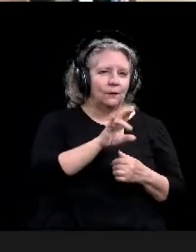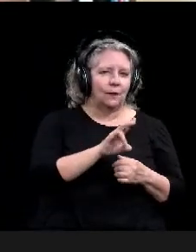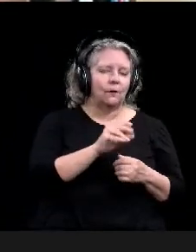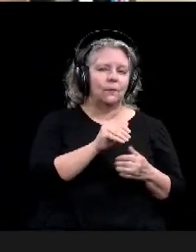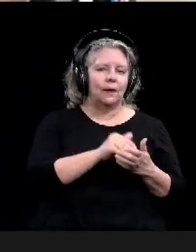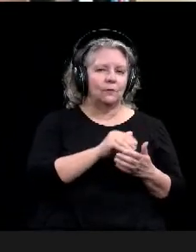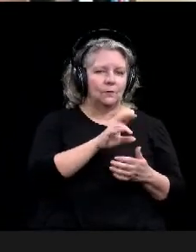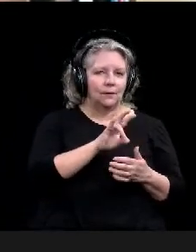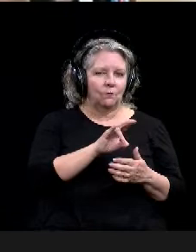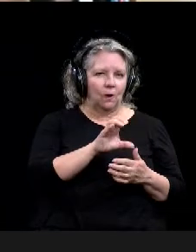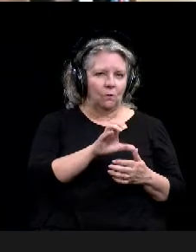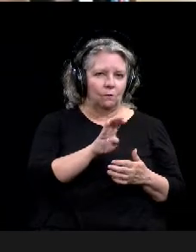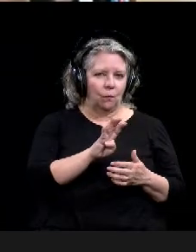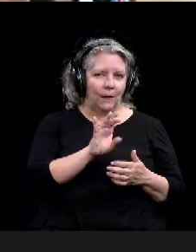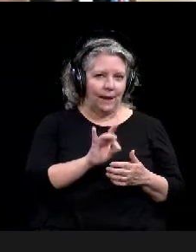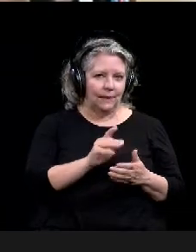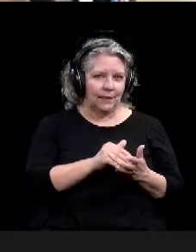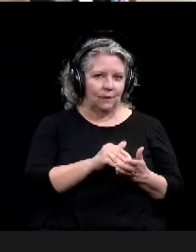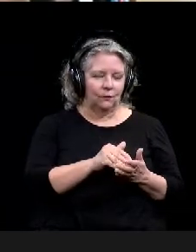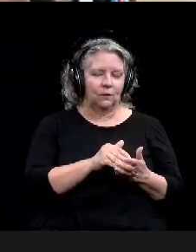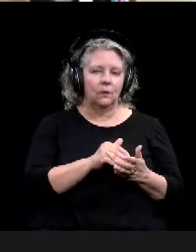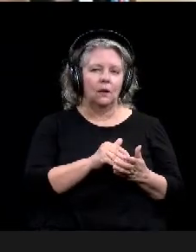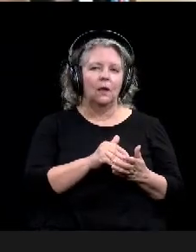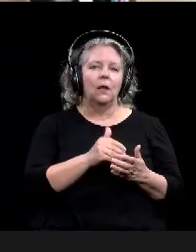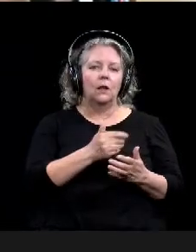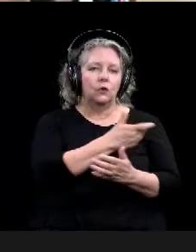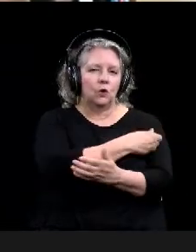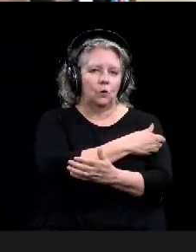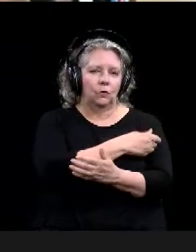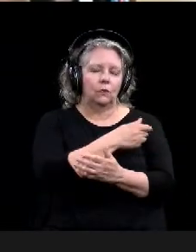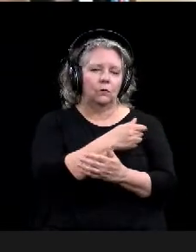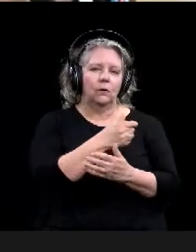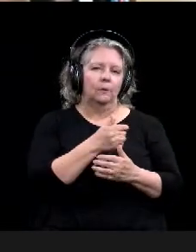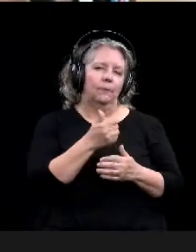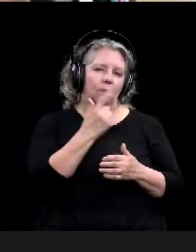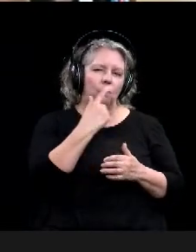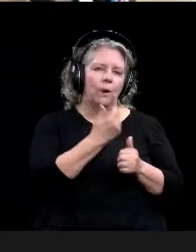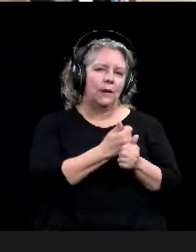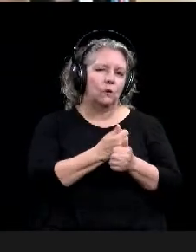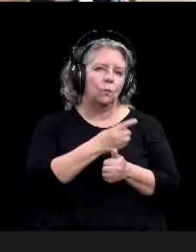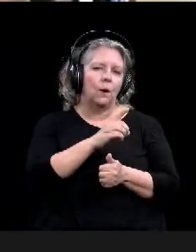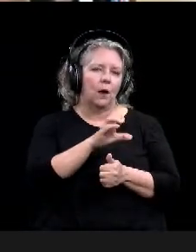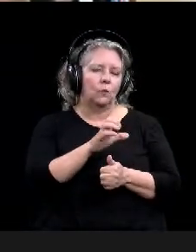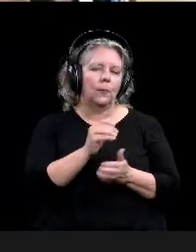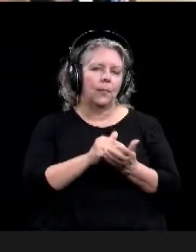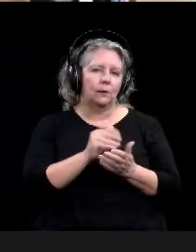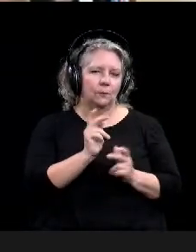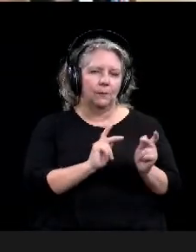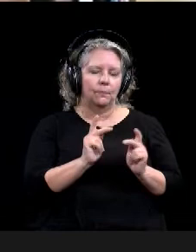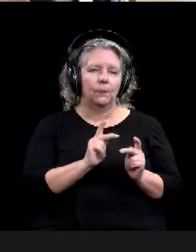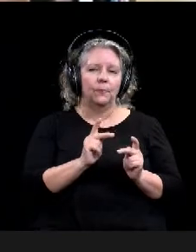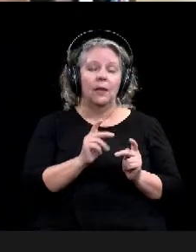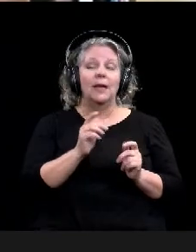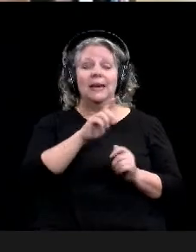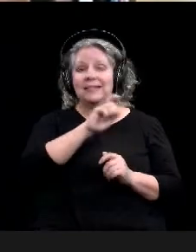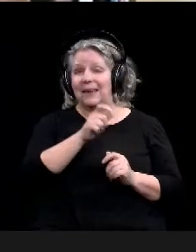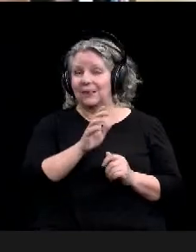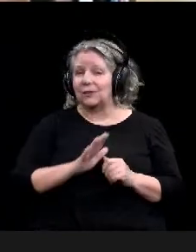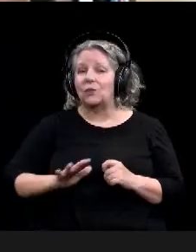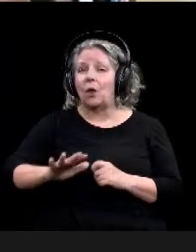12 sport 100 el 100 mil por uno en populación